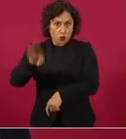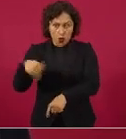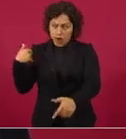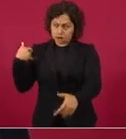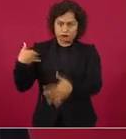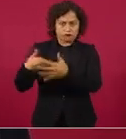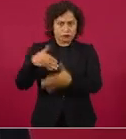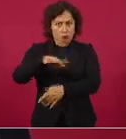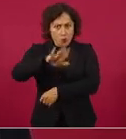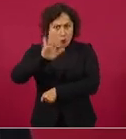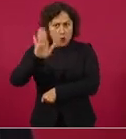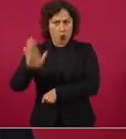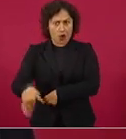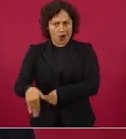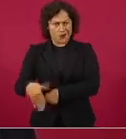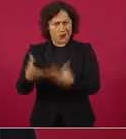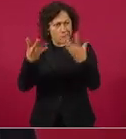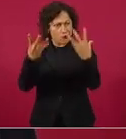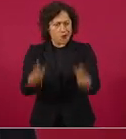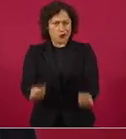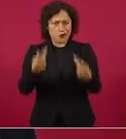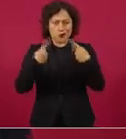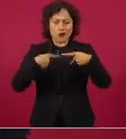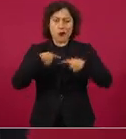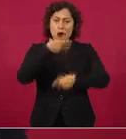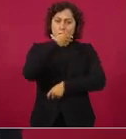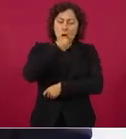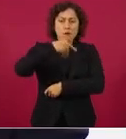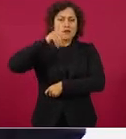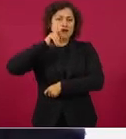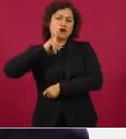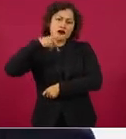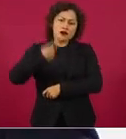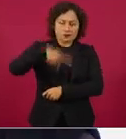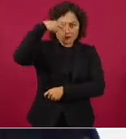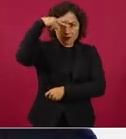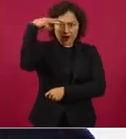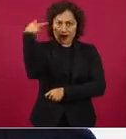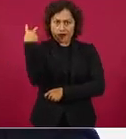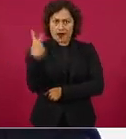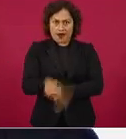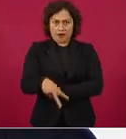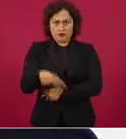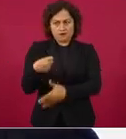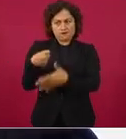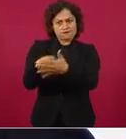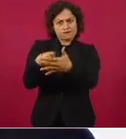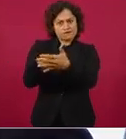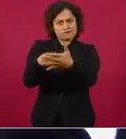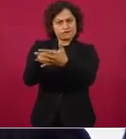muchísimos mexicanos, mujeres y hombres. Ese es un movimiento